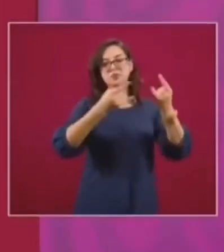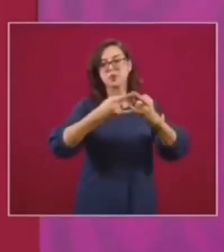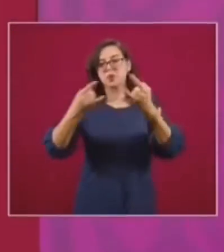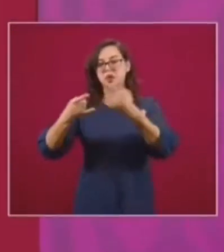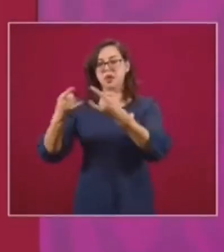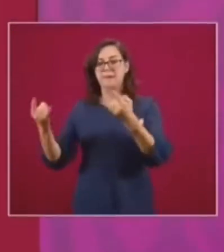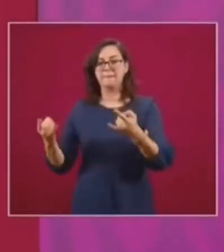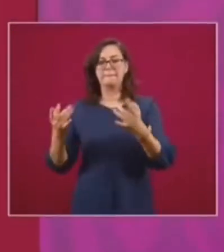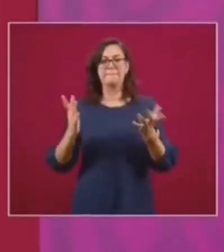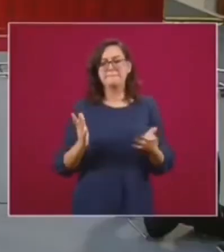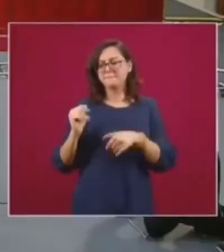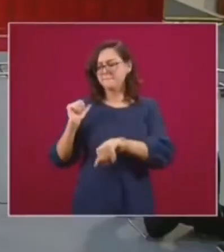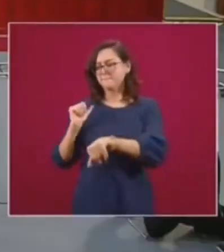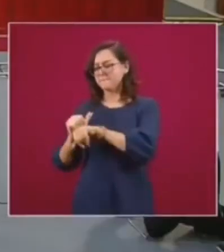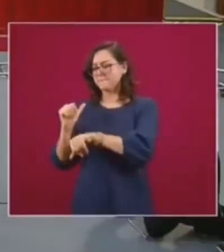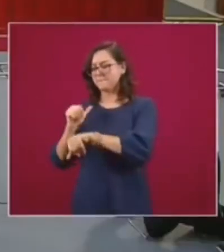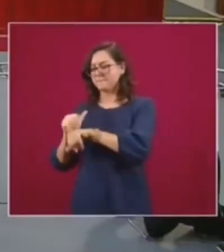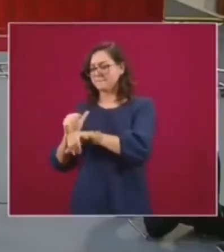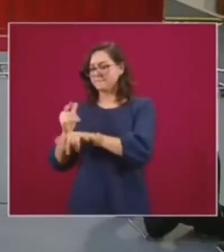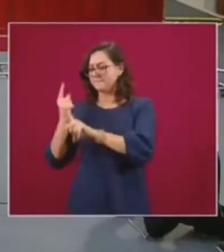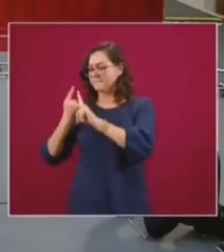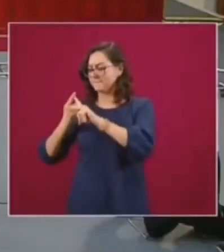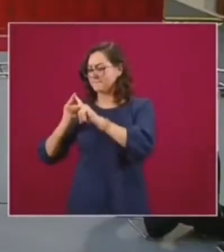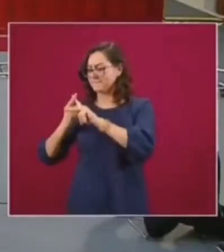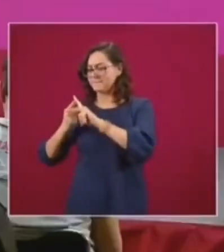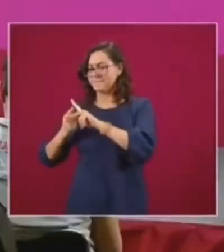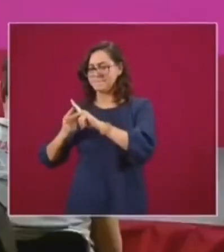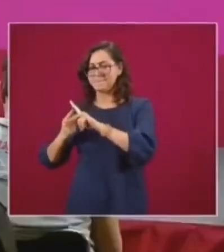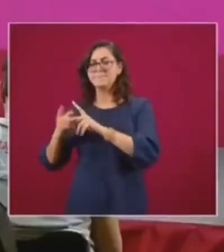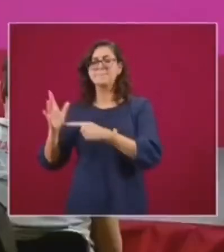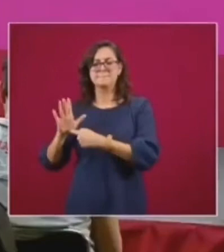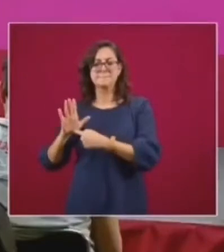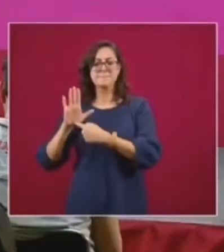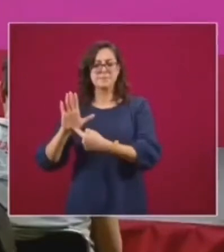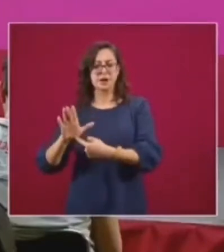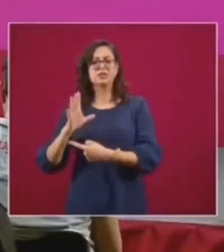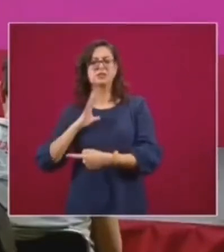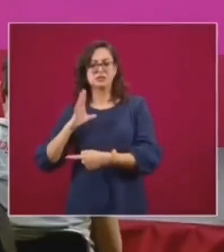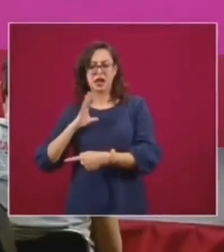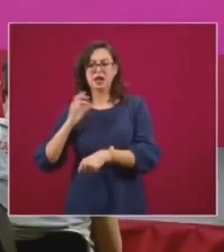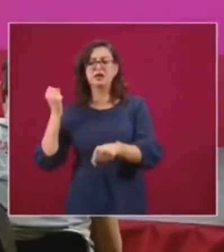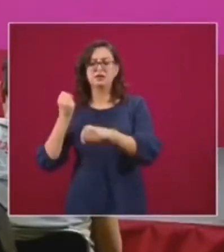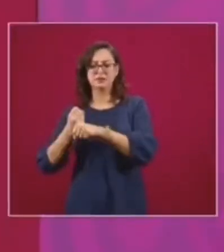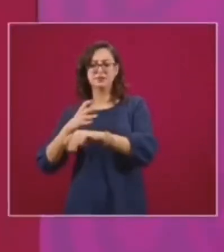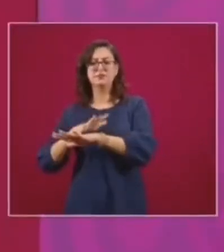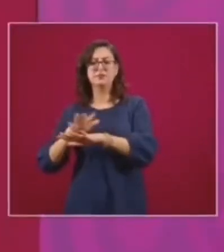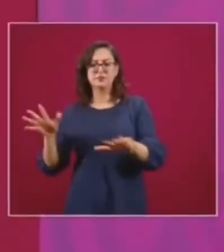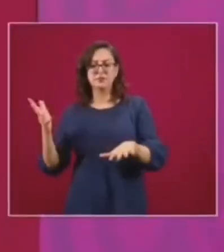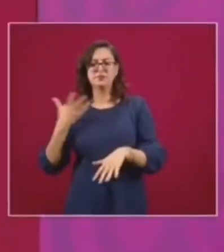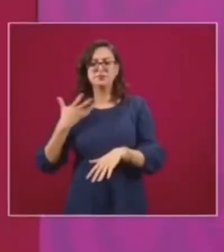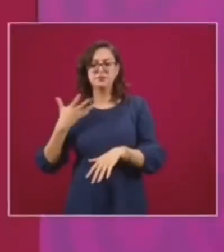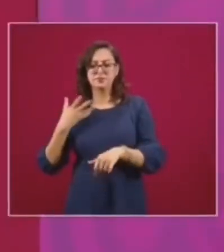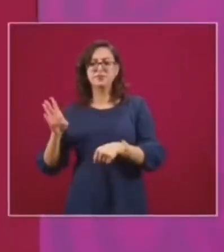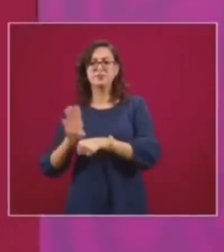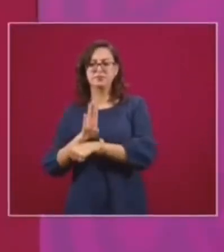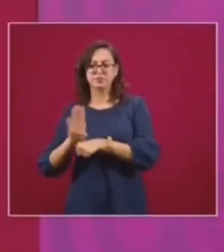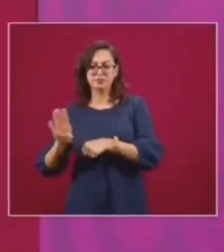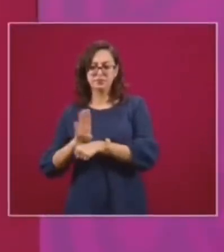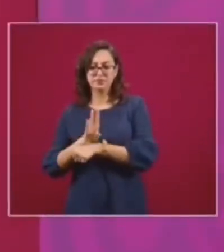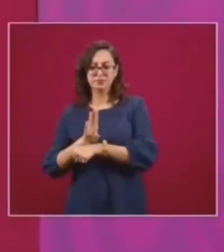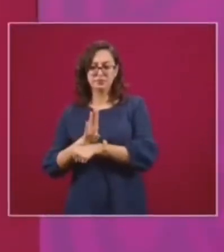porque los números sirven para decir esto está agregado, tiene un impacto que va a tener un beneficio que